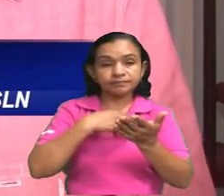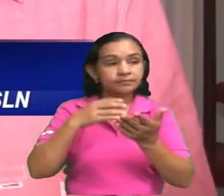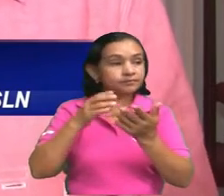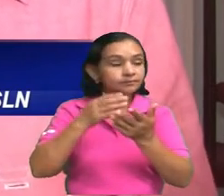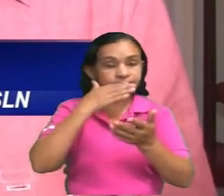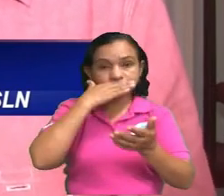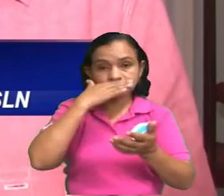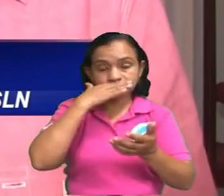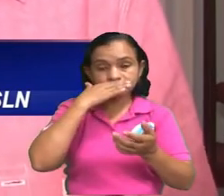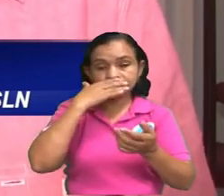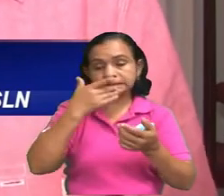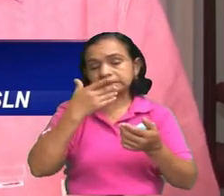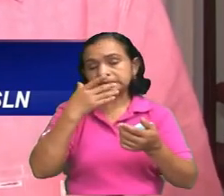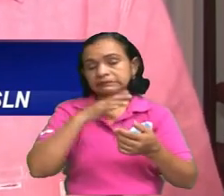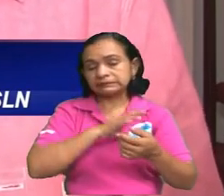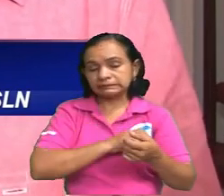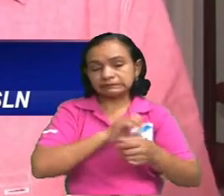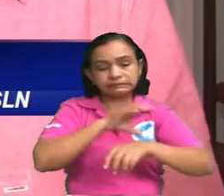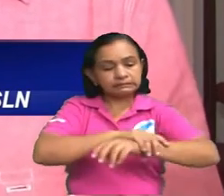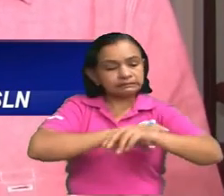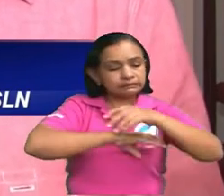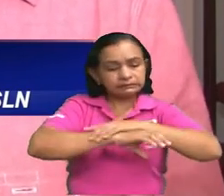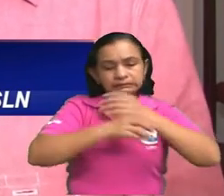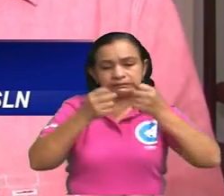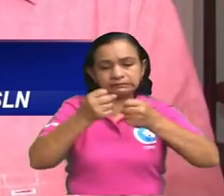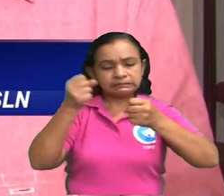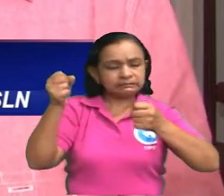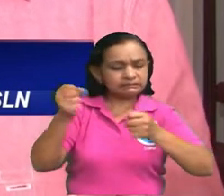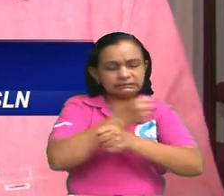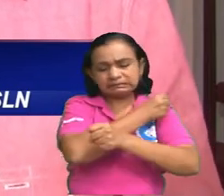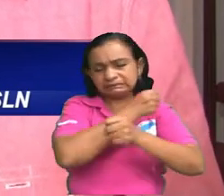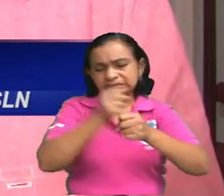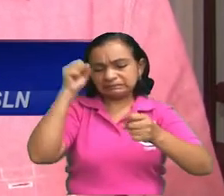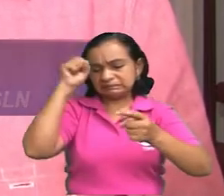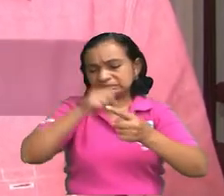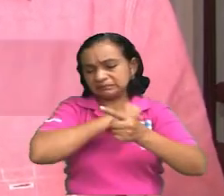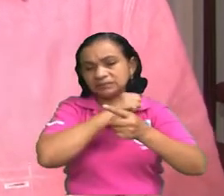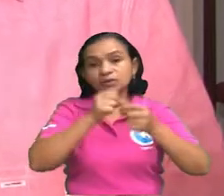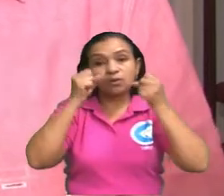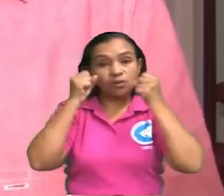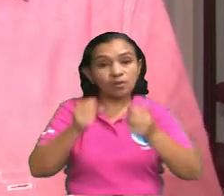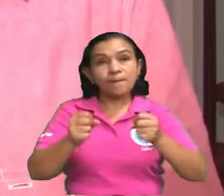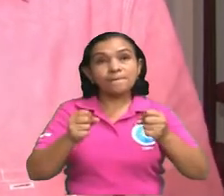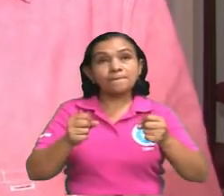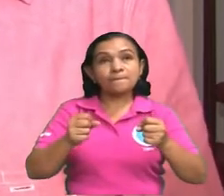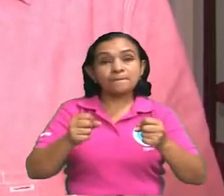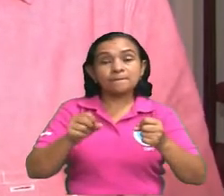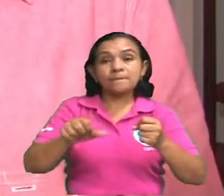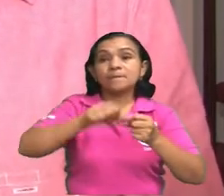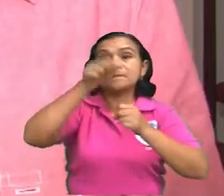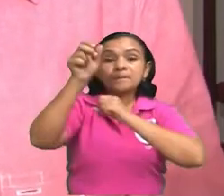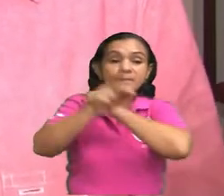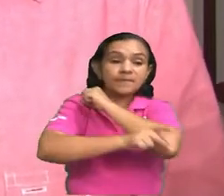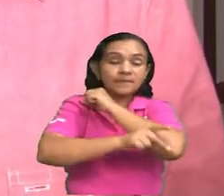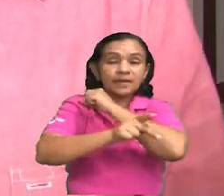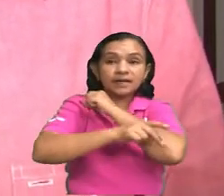Sufrió cárceles, estuvo en la clandestinidad, estuvo en el exilio